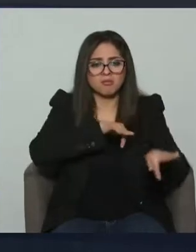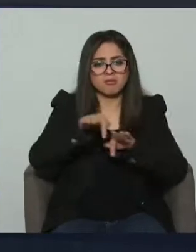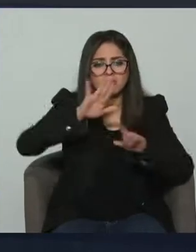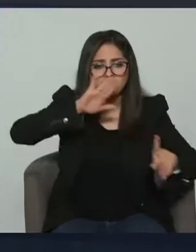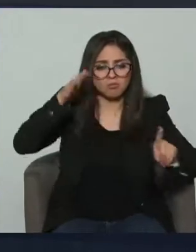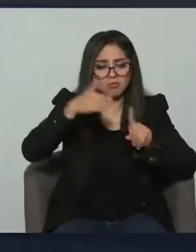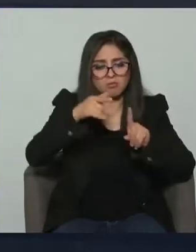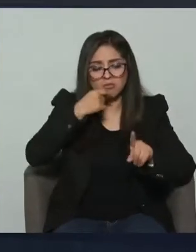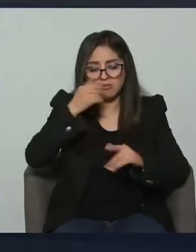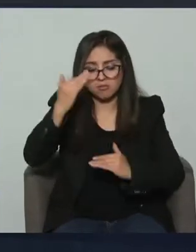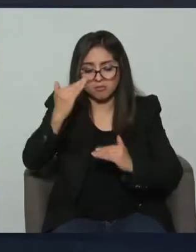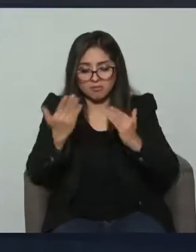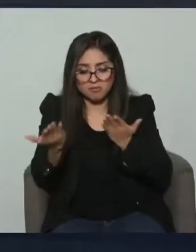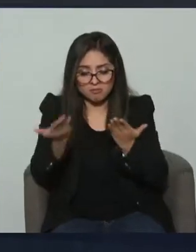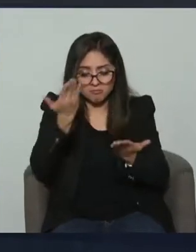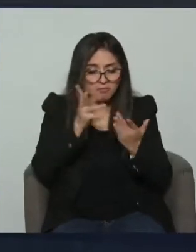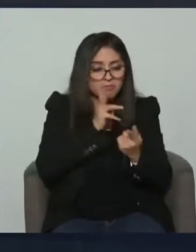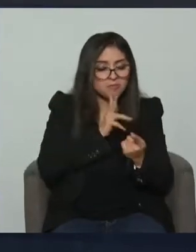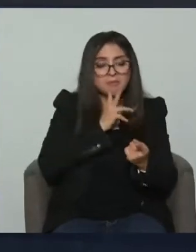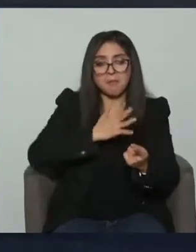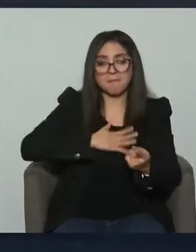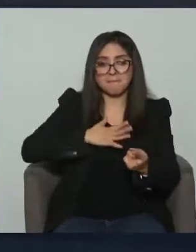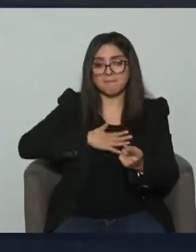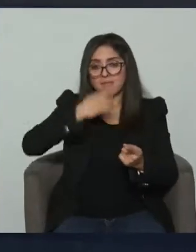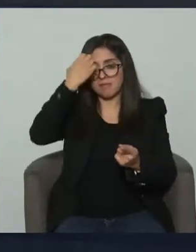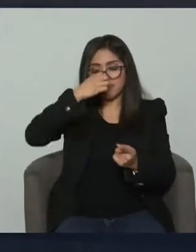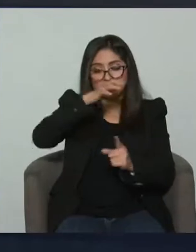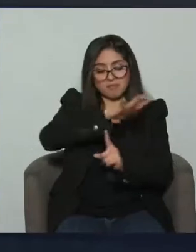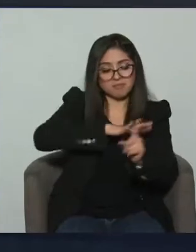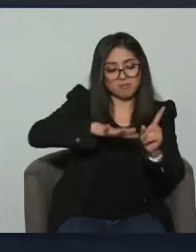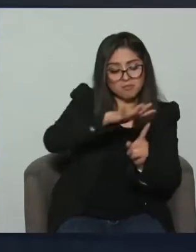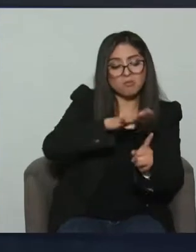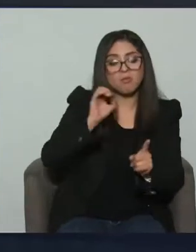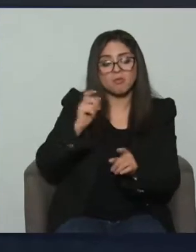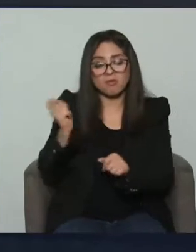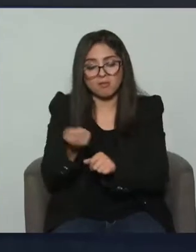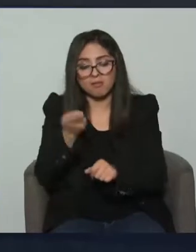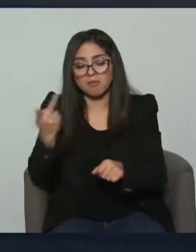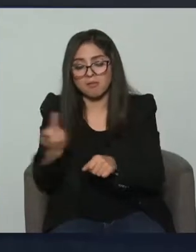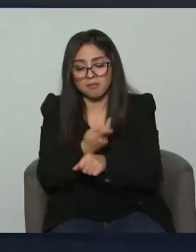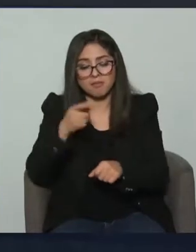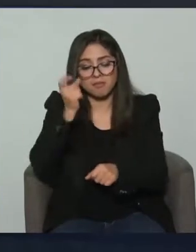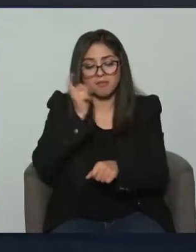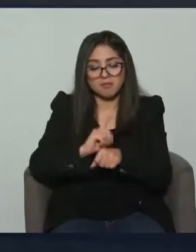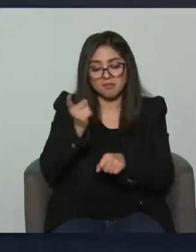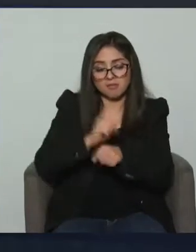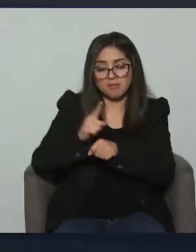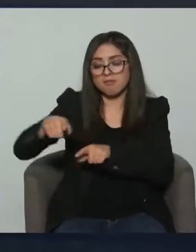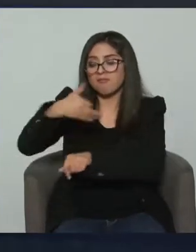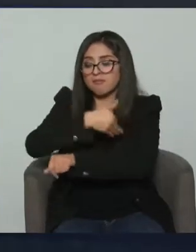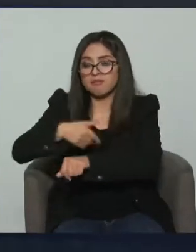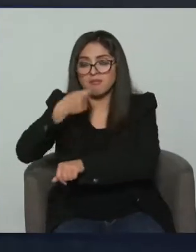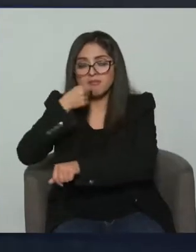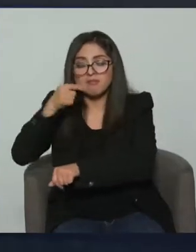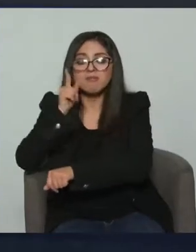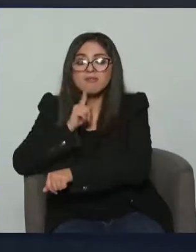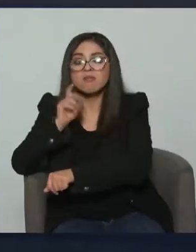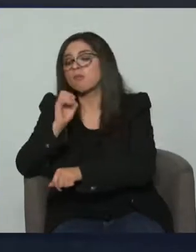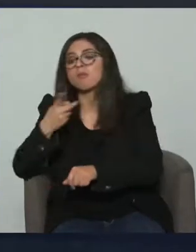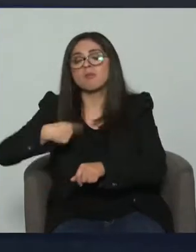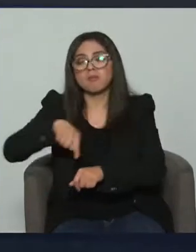dejando a los niños y a las niñas cooptados, en primer lugar por el narcotráfico, luego cooptados por estas redes criminales